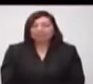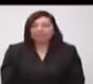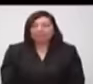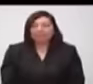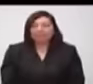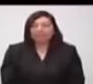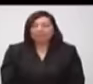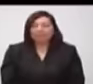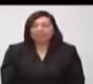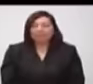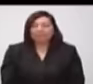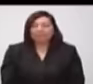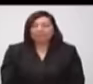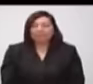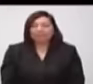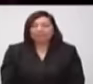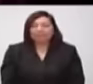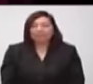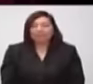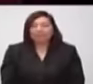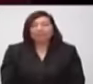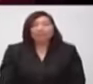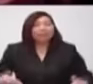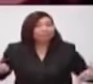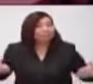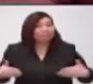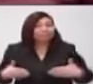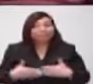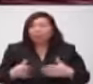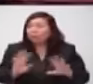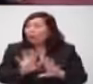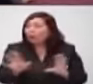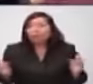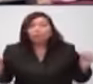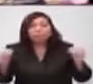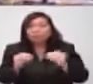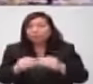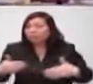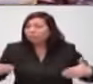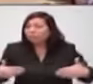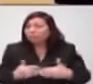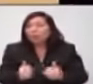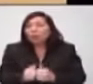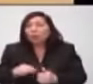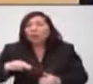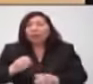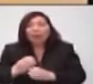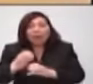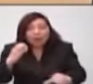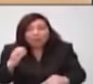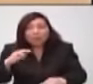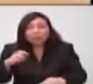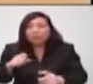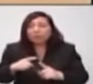como dice el señor alcalde, los corredores viales están totalmente vinculados entre sí, con el metropolitano y con